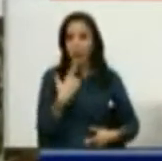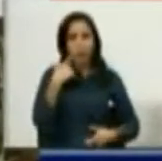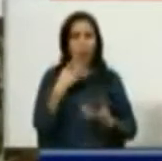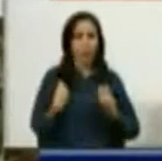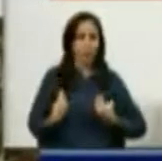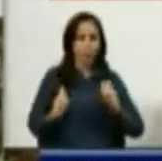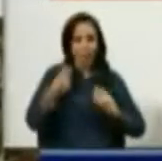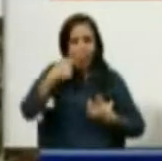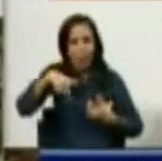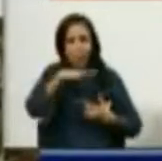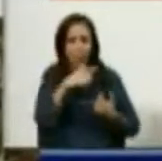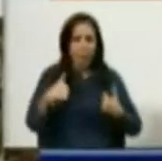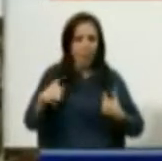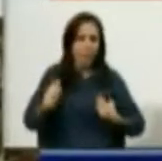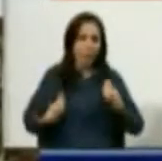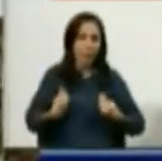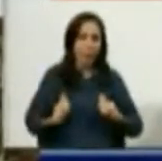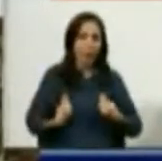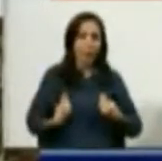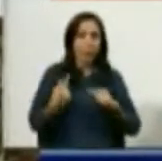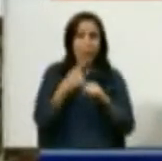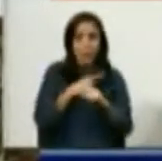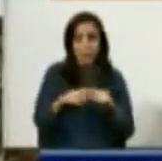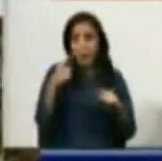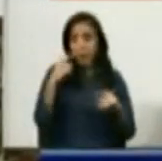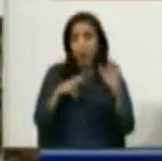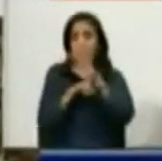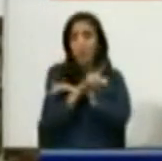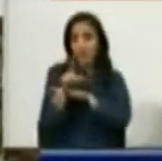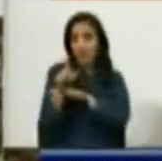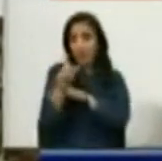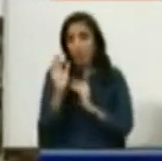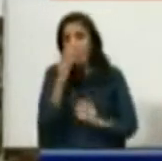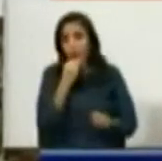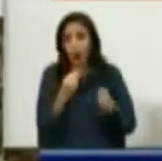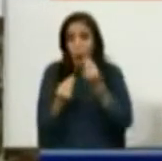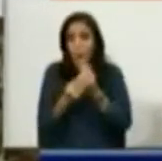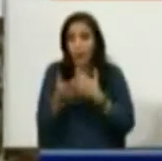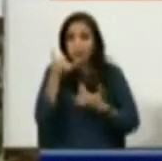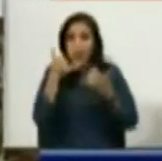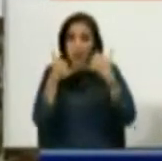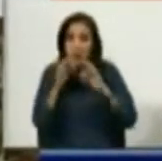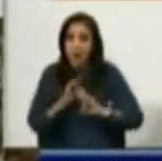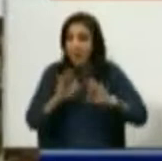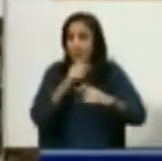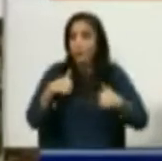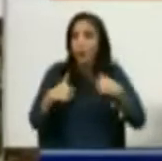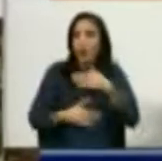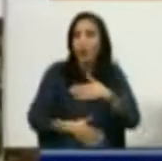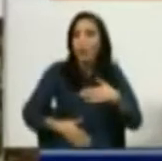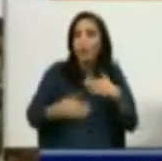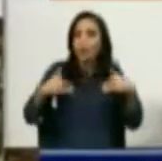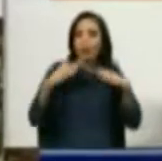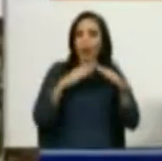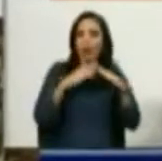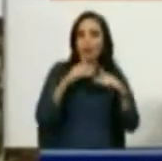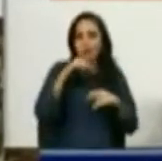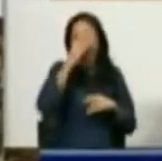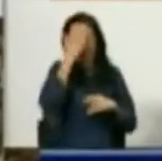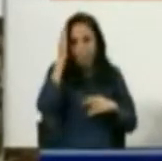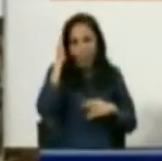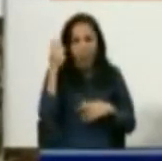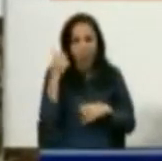preocupado por ti Tú sabes pero yo voy a comer el 31 ese día ni me llamen son unos hipócritas